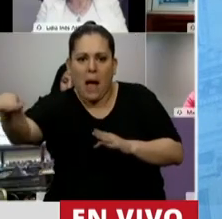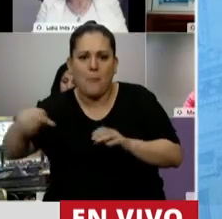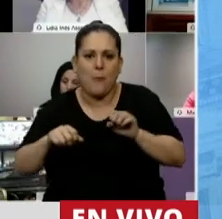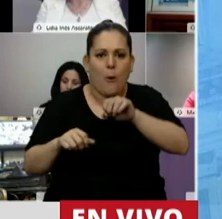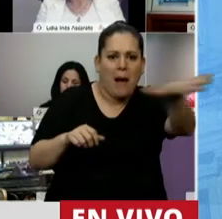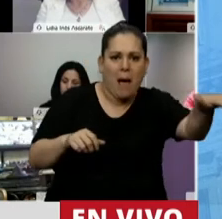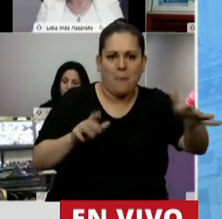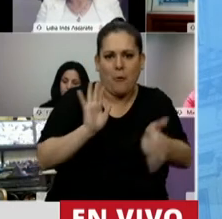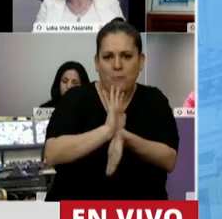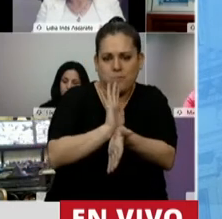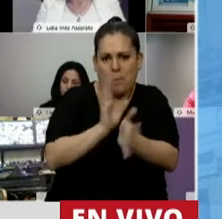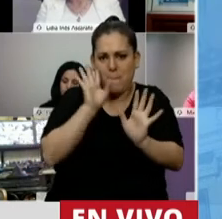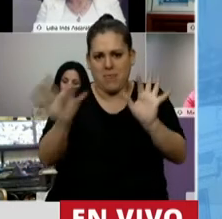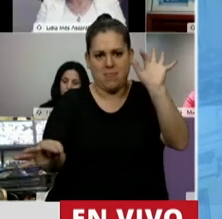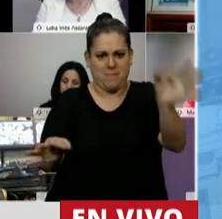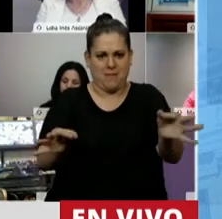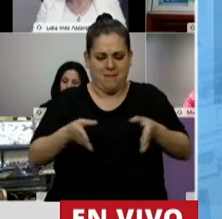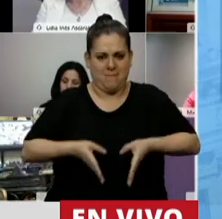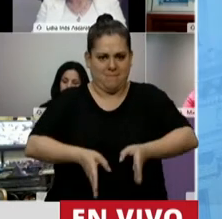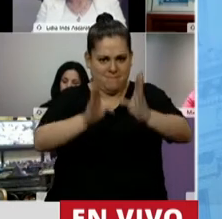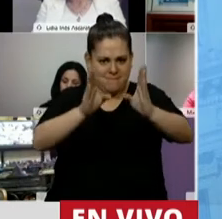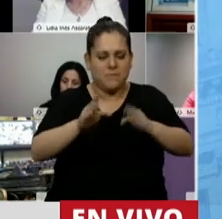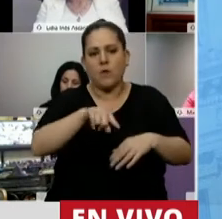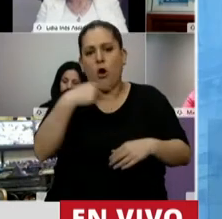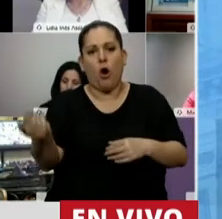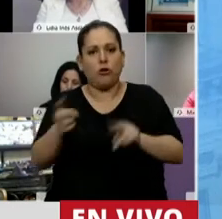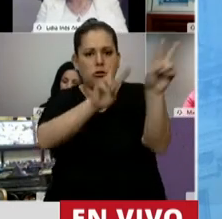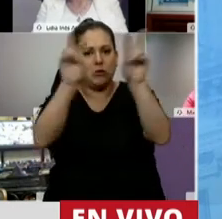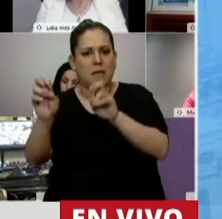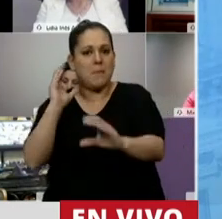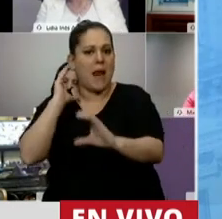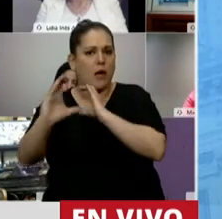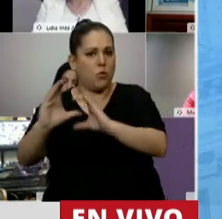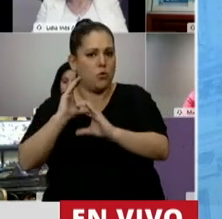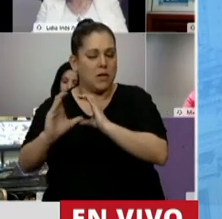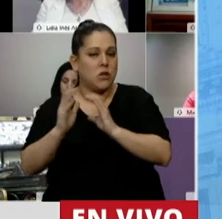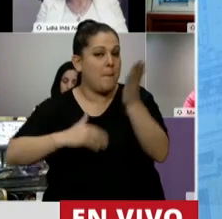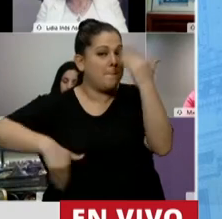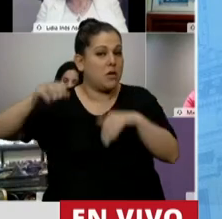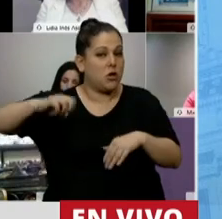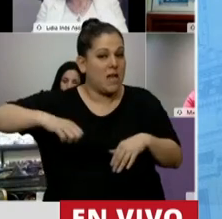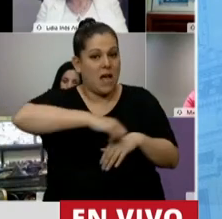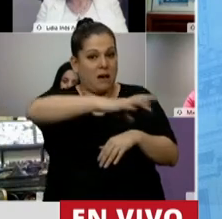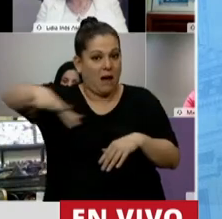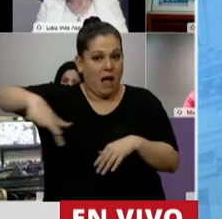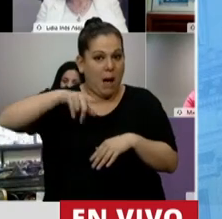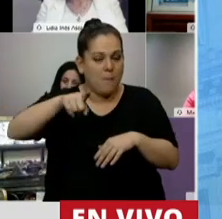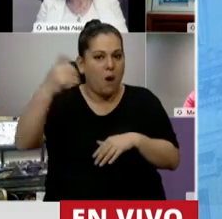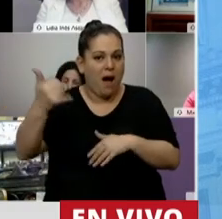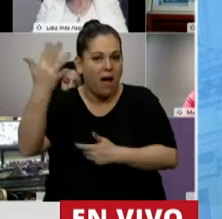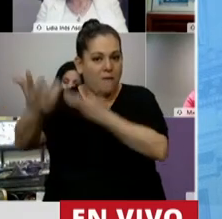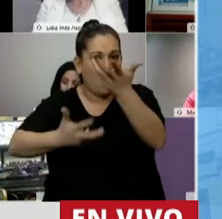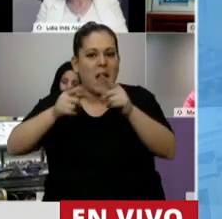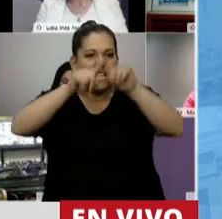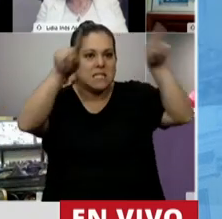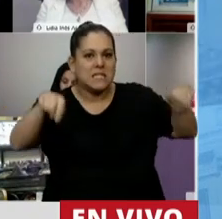trabaja cada uno. El otro gran tema es la comunicación. En la mayoría de las zonas rurales que son afectadas por incendios, no hay